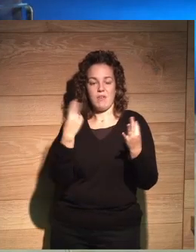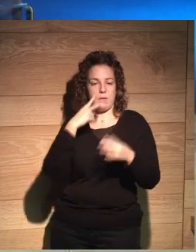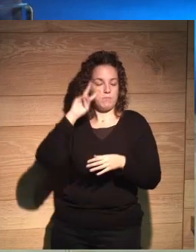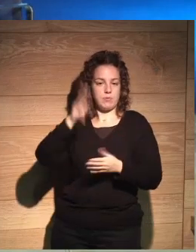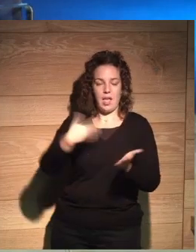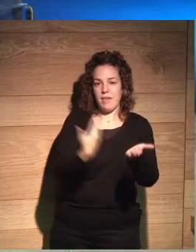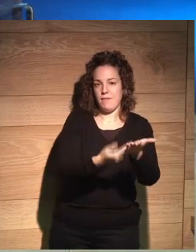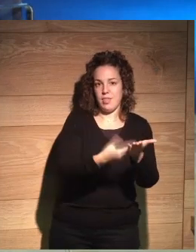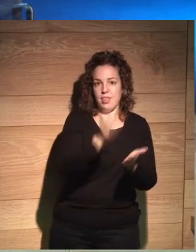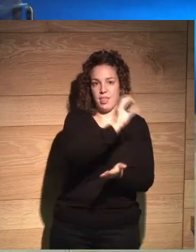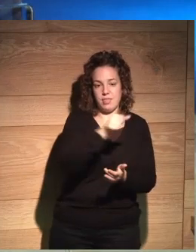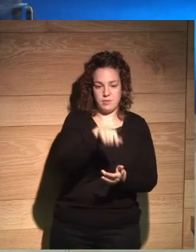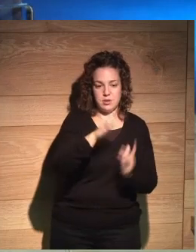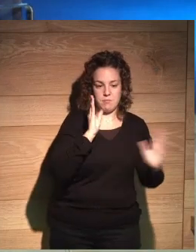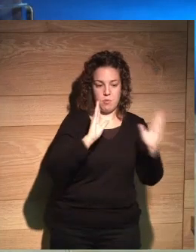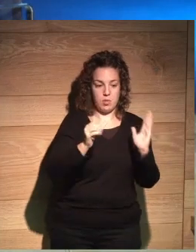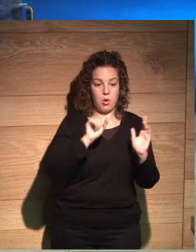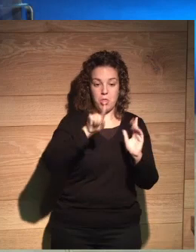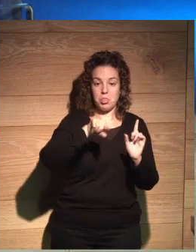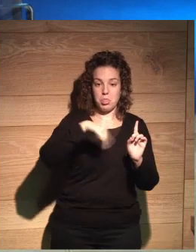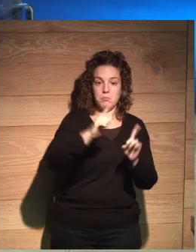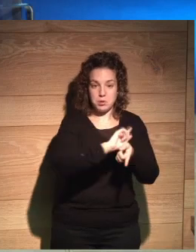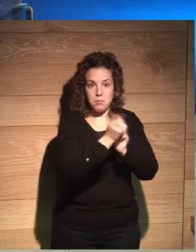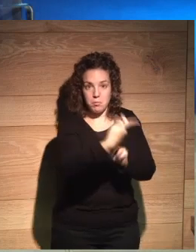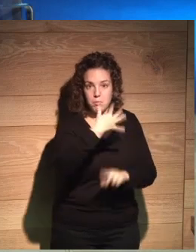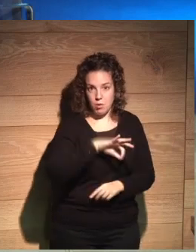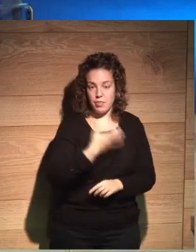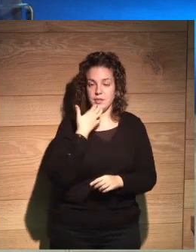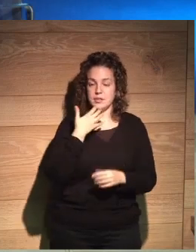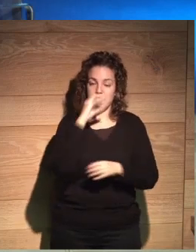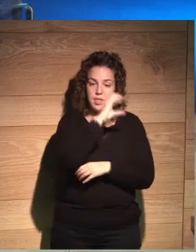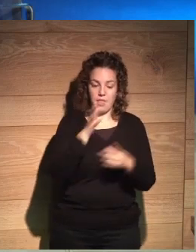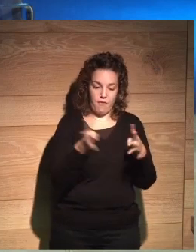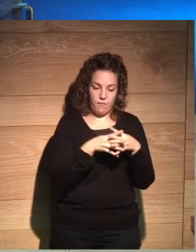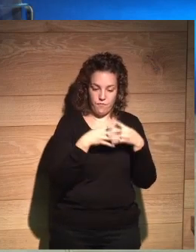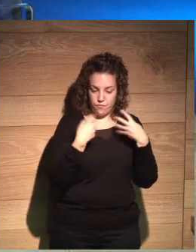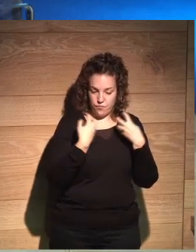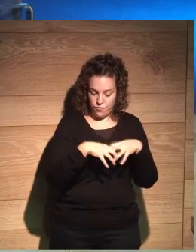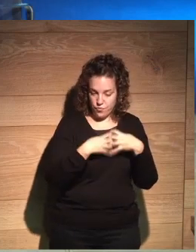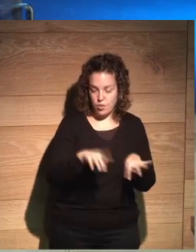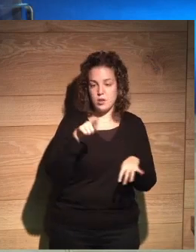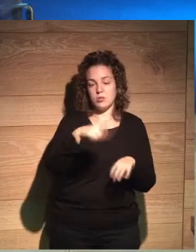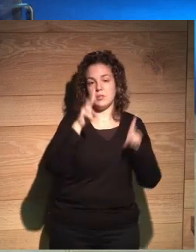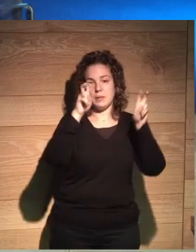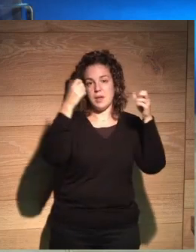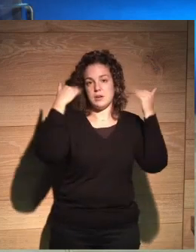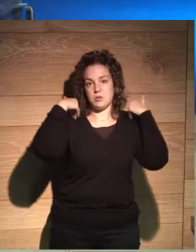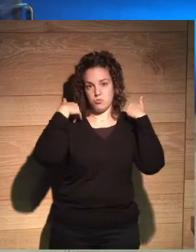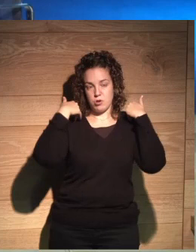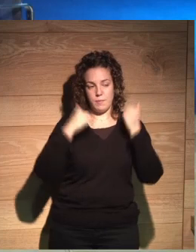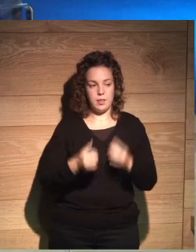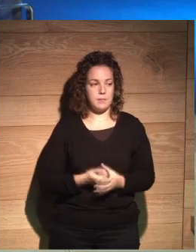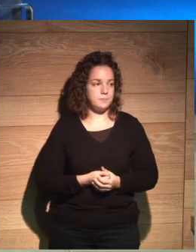evidencia científica que haya en ese momento, que a lo mejor cambia la evidencia científica, así funciona la ciencia. Pero eso en cuanto a responsabilidad.